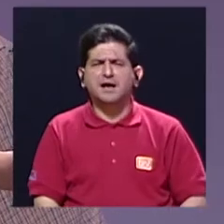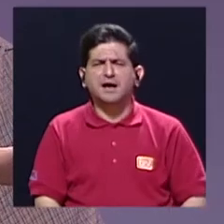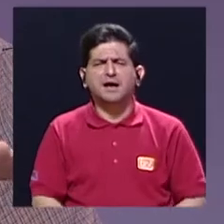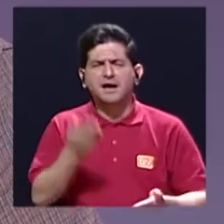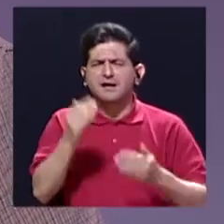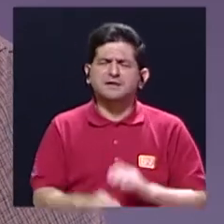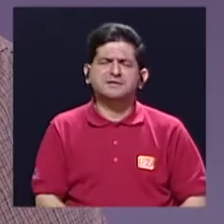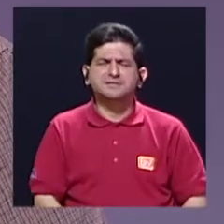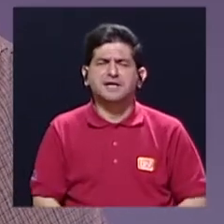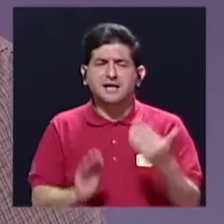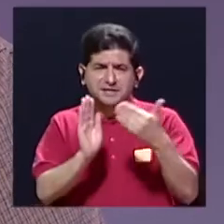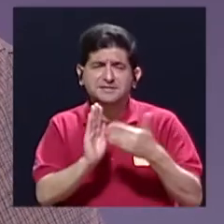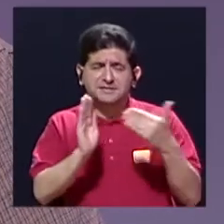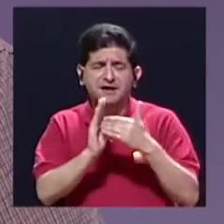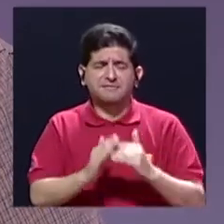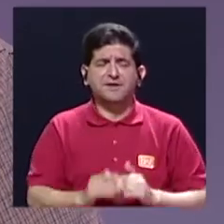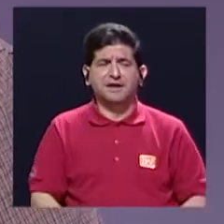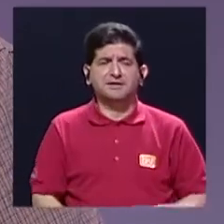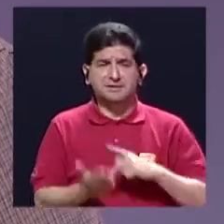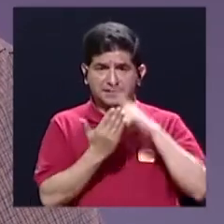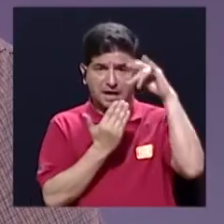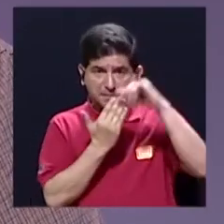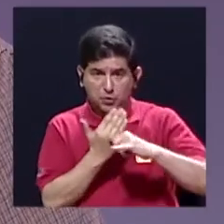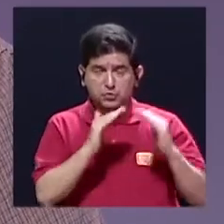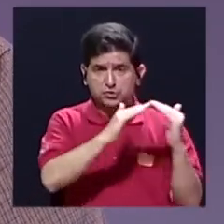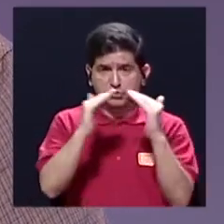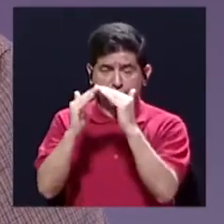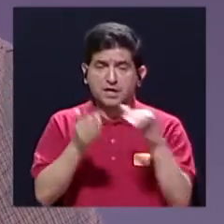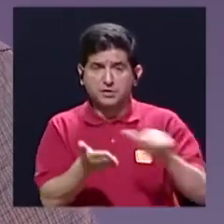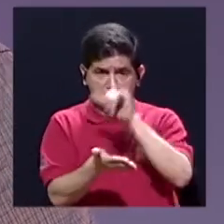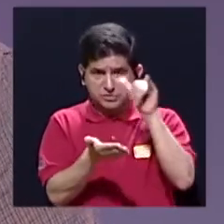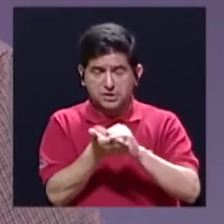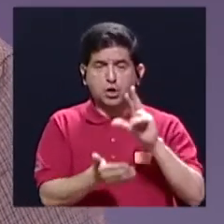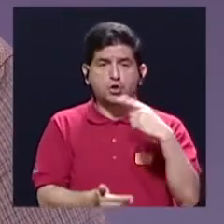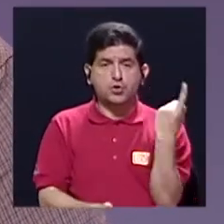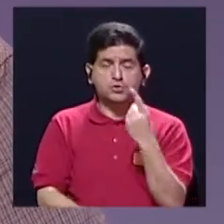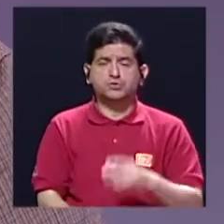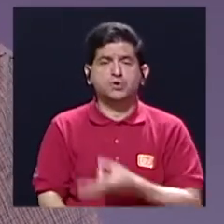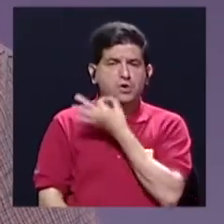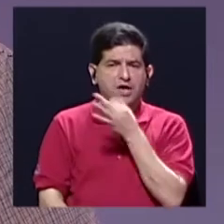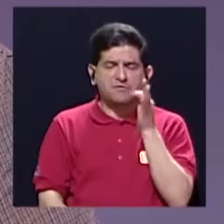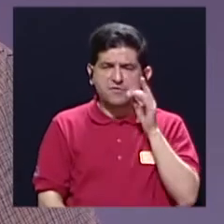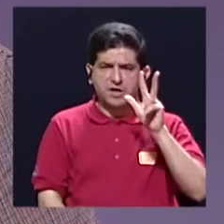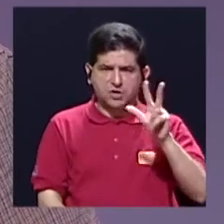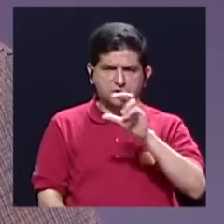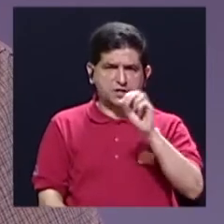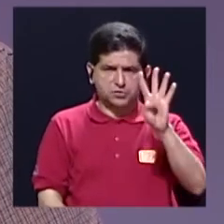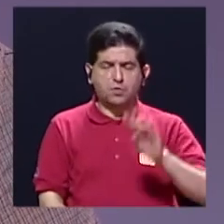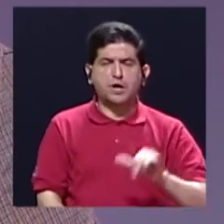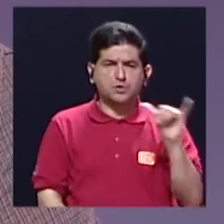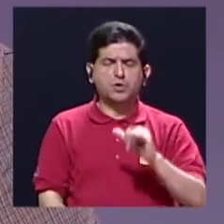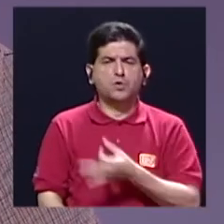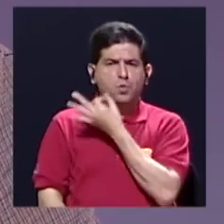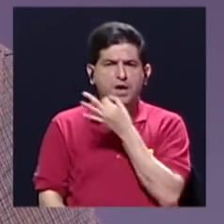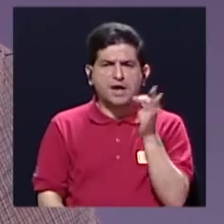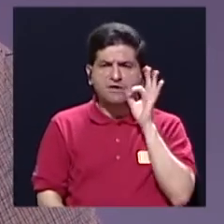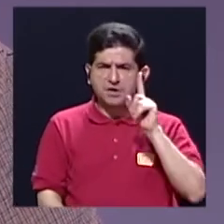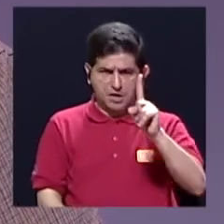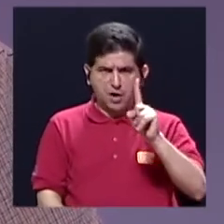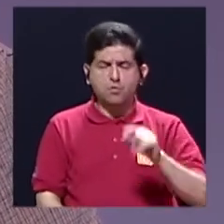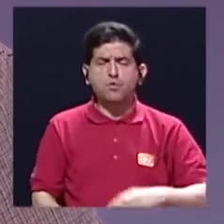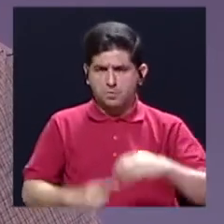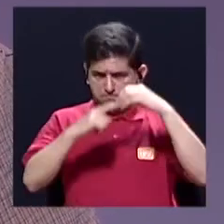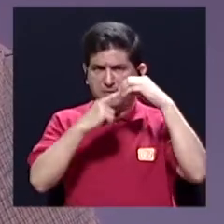la uniformidad urbana de la zona de este San José. Es un lugar realmente... no solamente la finca 3 o 4, sino la finca 1, la finca principal.